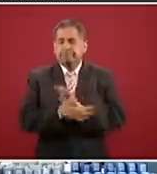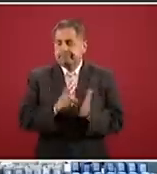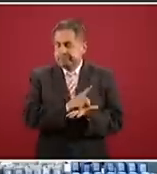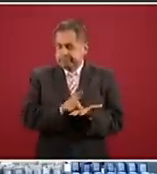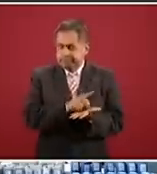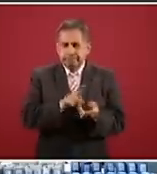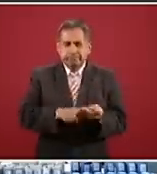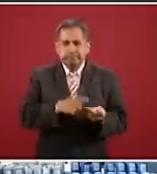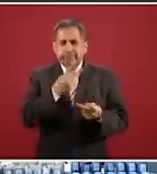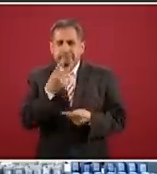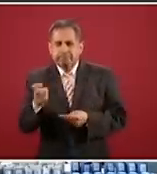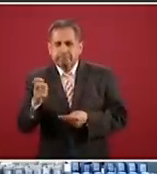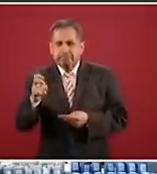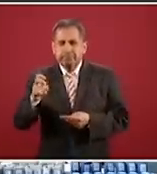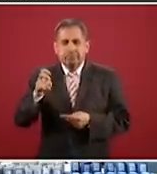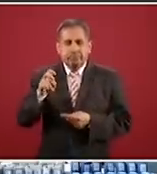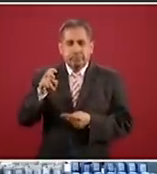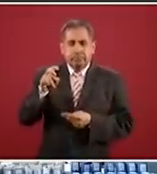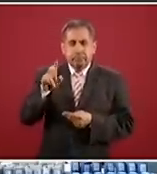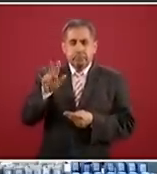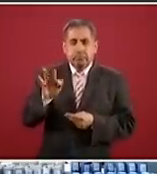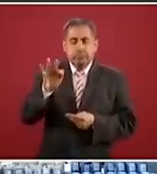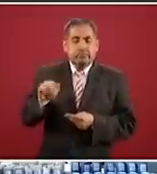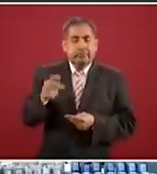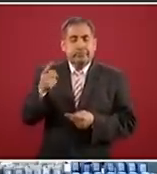219,246 kilogramos de marihuana,